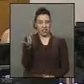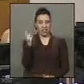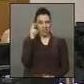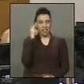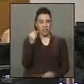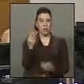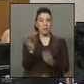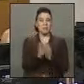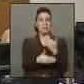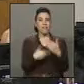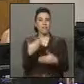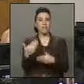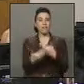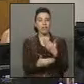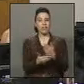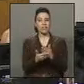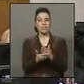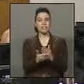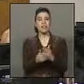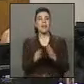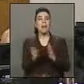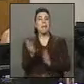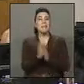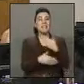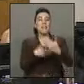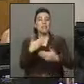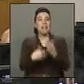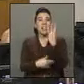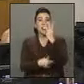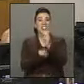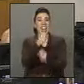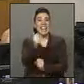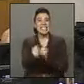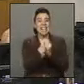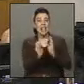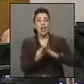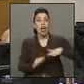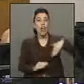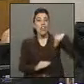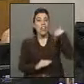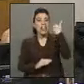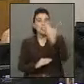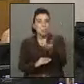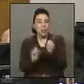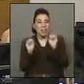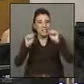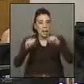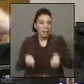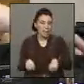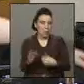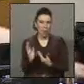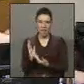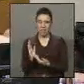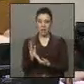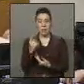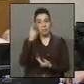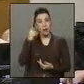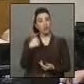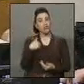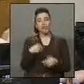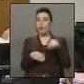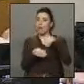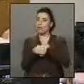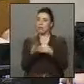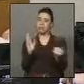a regir en integridad 3 años después de aprobado. Sin embargo, en particular voy a votar en contra